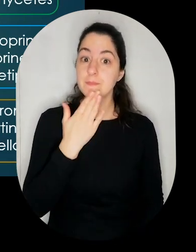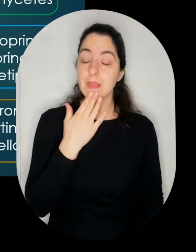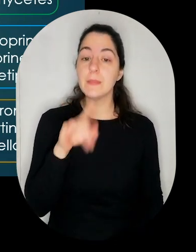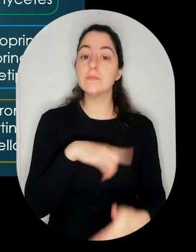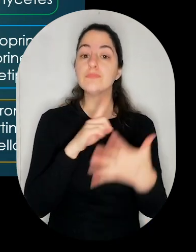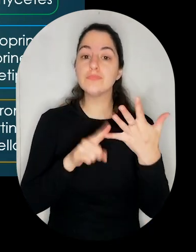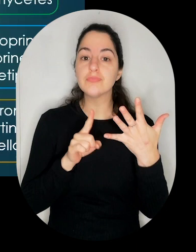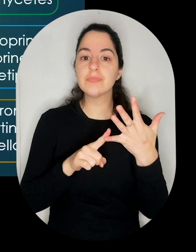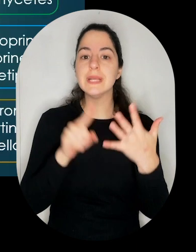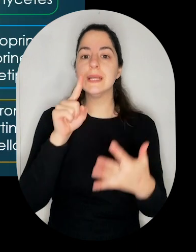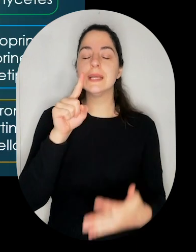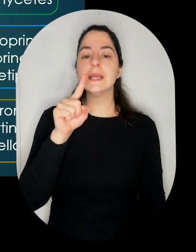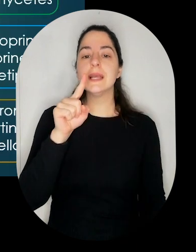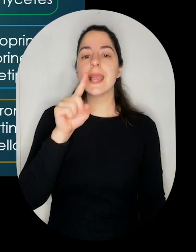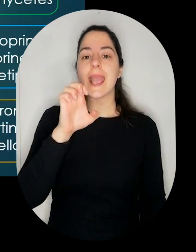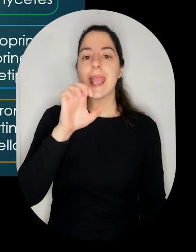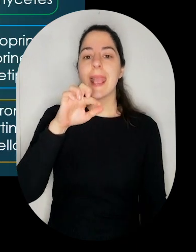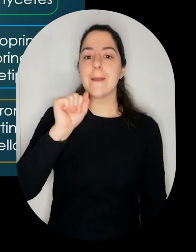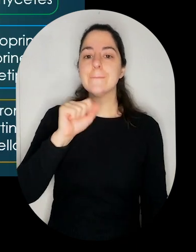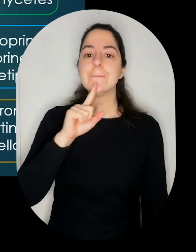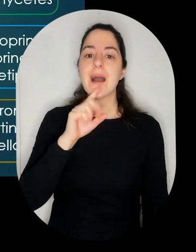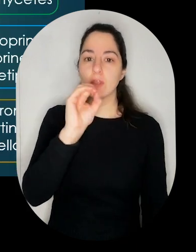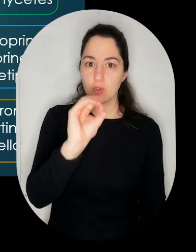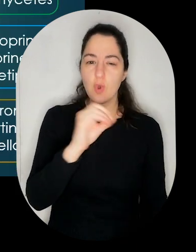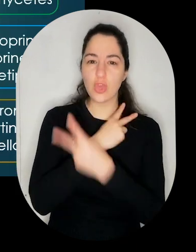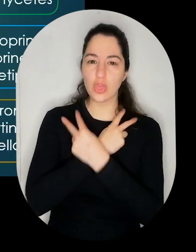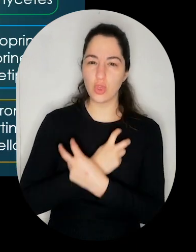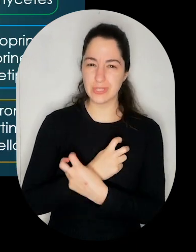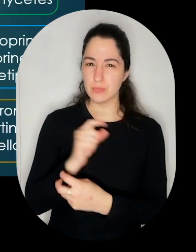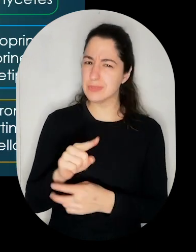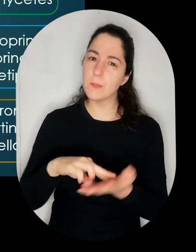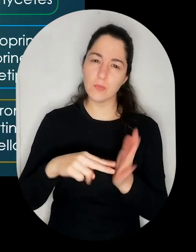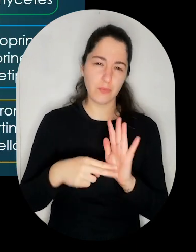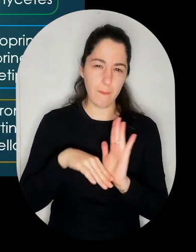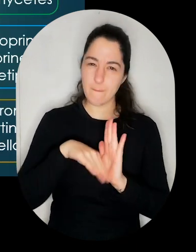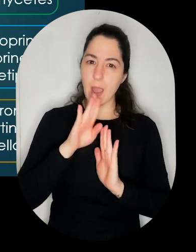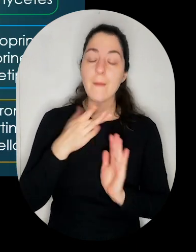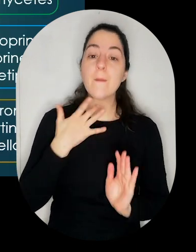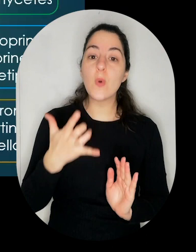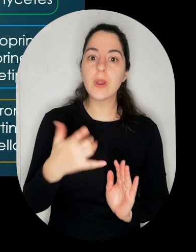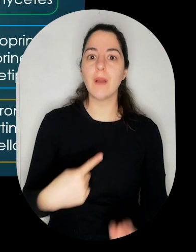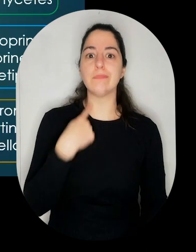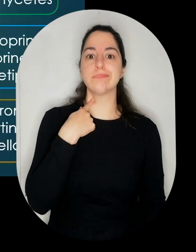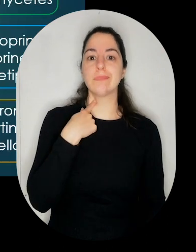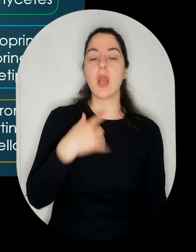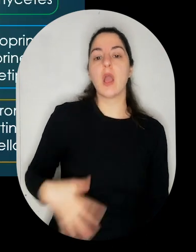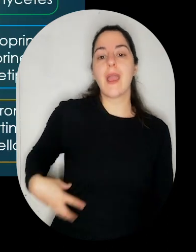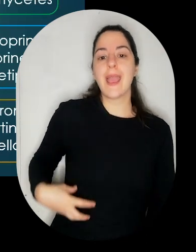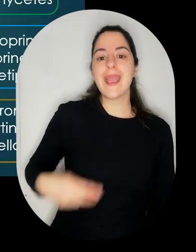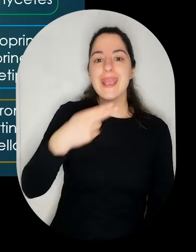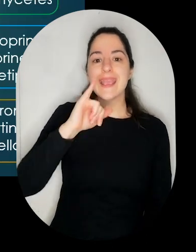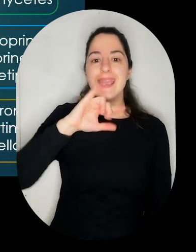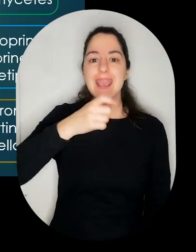síndrome hepatotóxico. El síndrome hepatotóxico es probablemente uno de los más complejos, porque se refiere a un daño